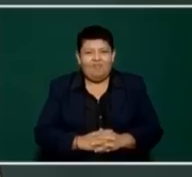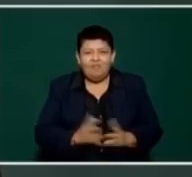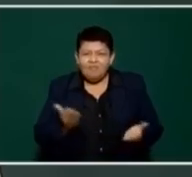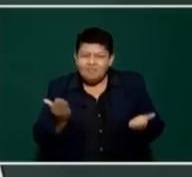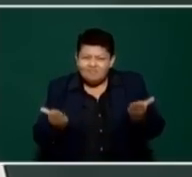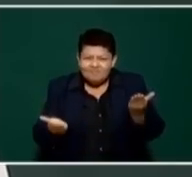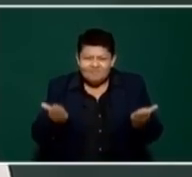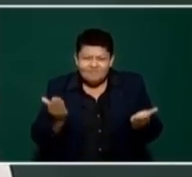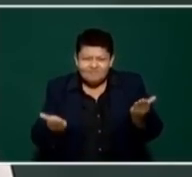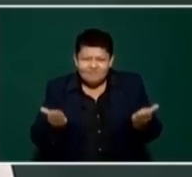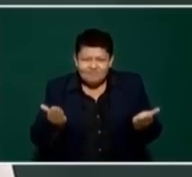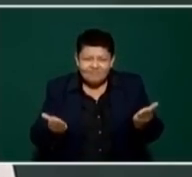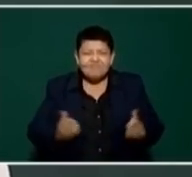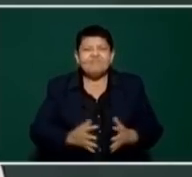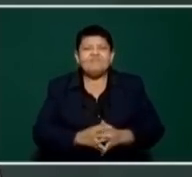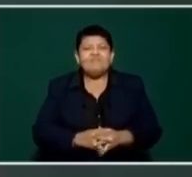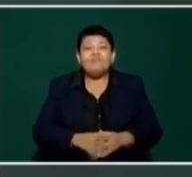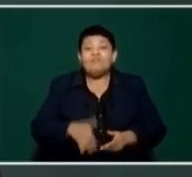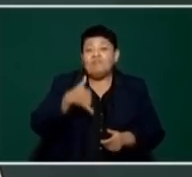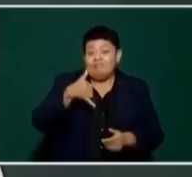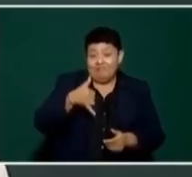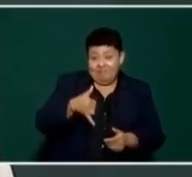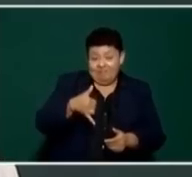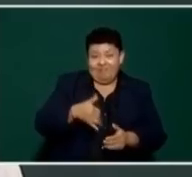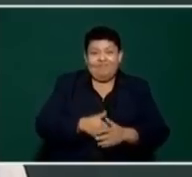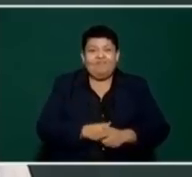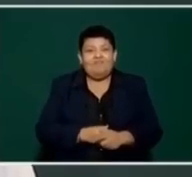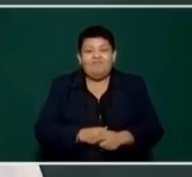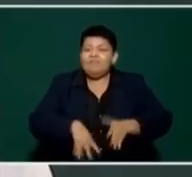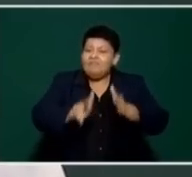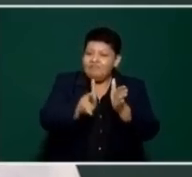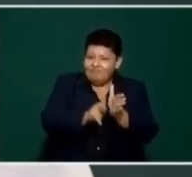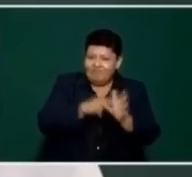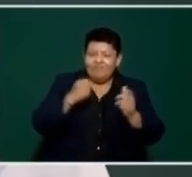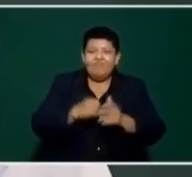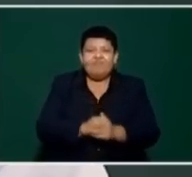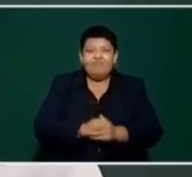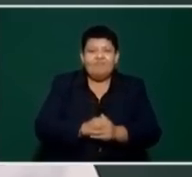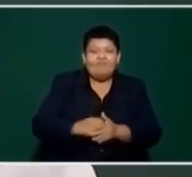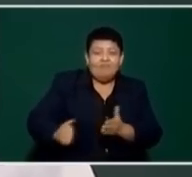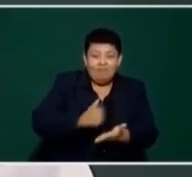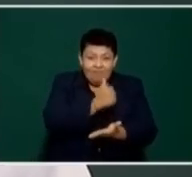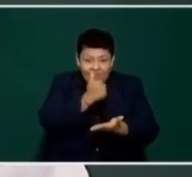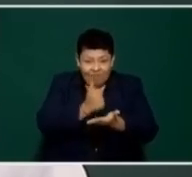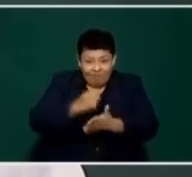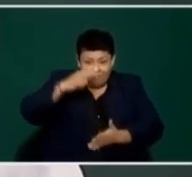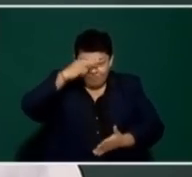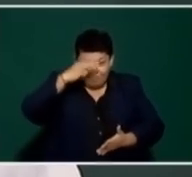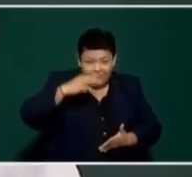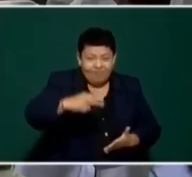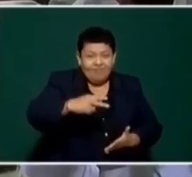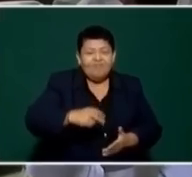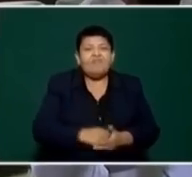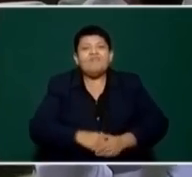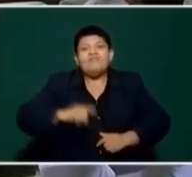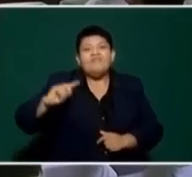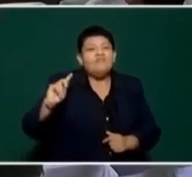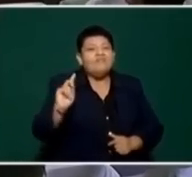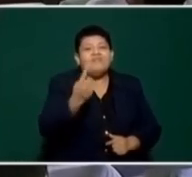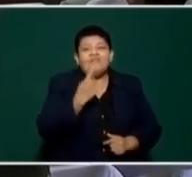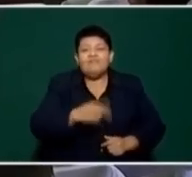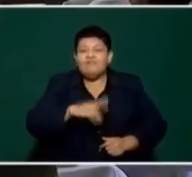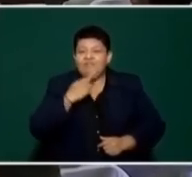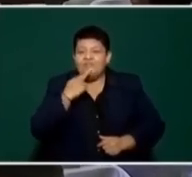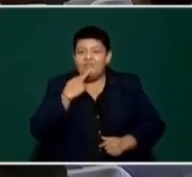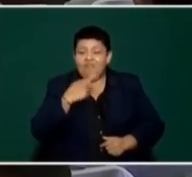más o menos. Y, repito, en la Ciudad de México es el